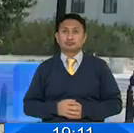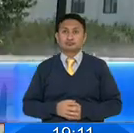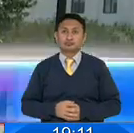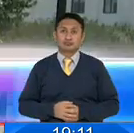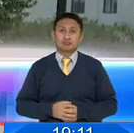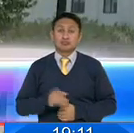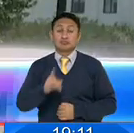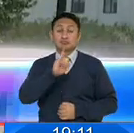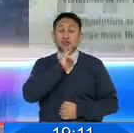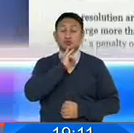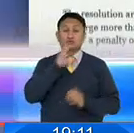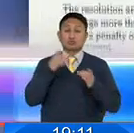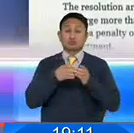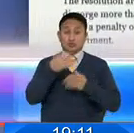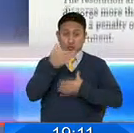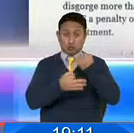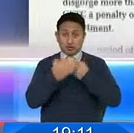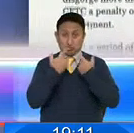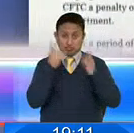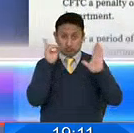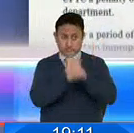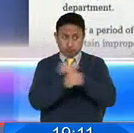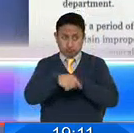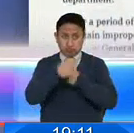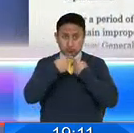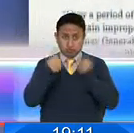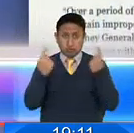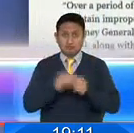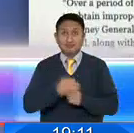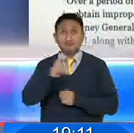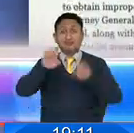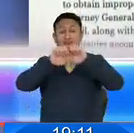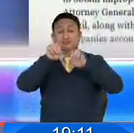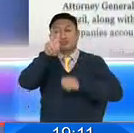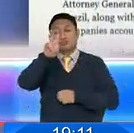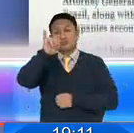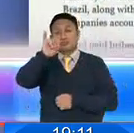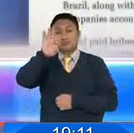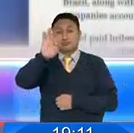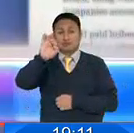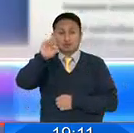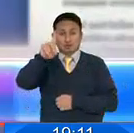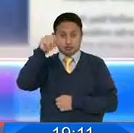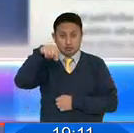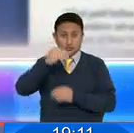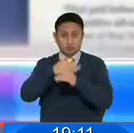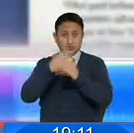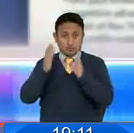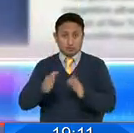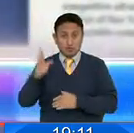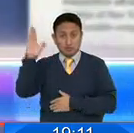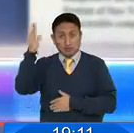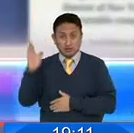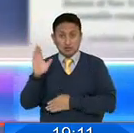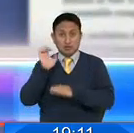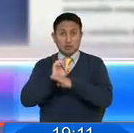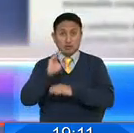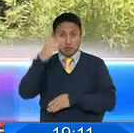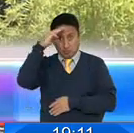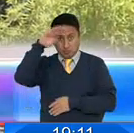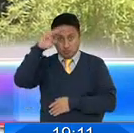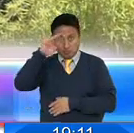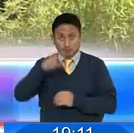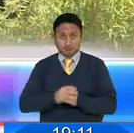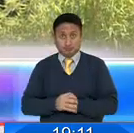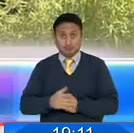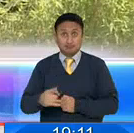Unidos sobre sobornos que entregaba la compañía Vitol INC a funcionarios en Brasil, Ecuador y México hace que la estatal